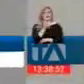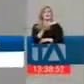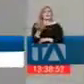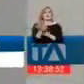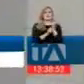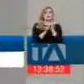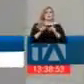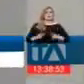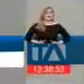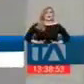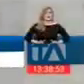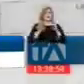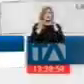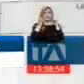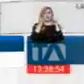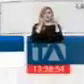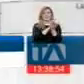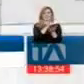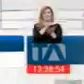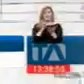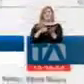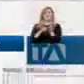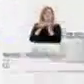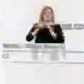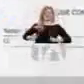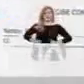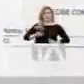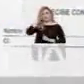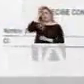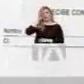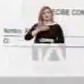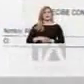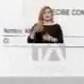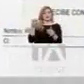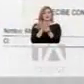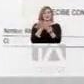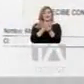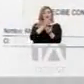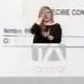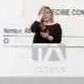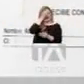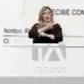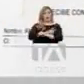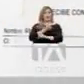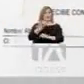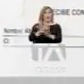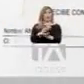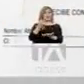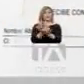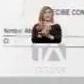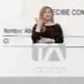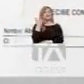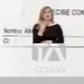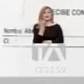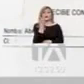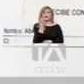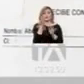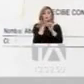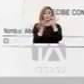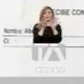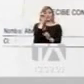Salud Pública. En este acta de entrega y recepción de medicinas del Hospital del Guasmo, se describe que el 12 de abril del